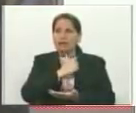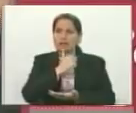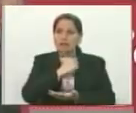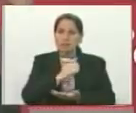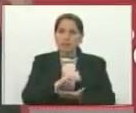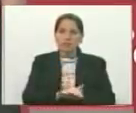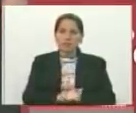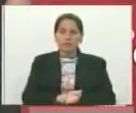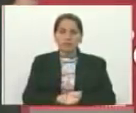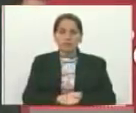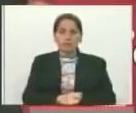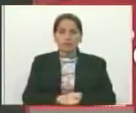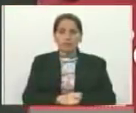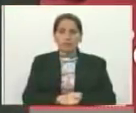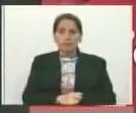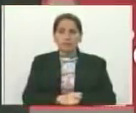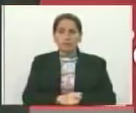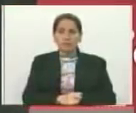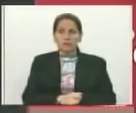miren.